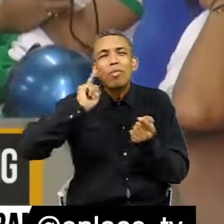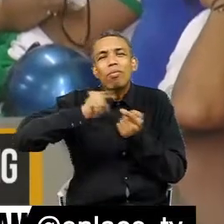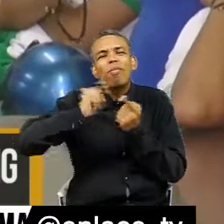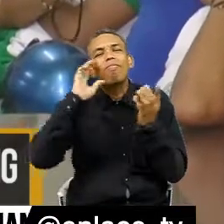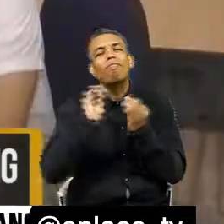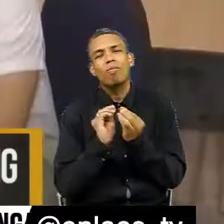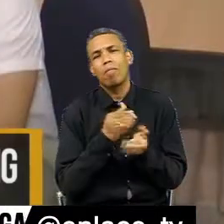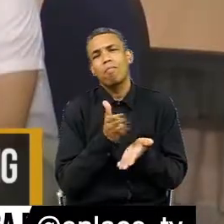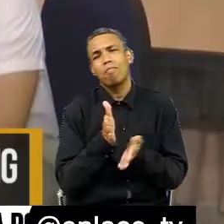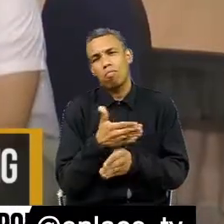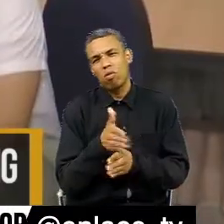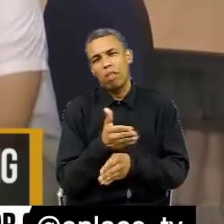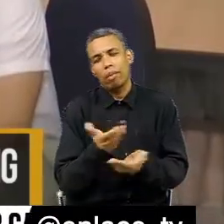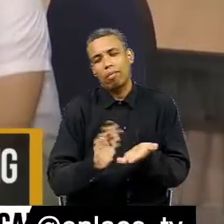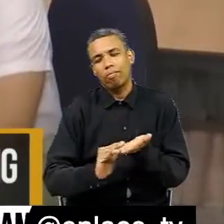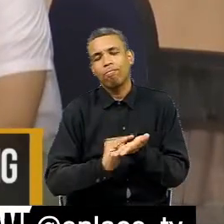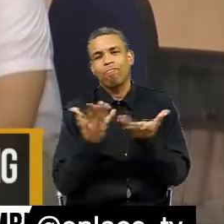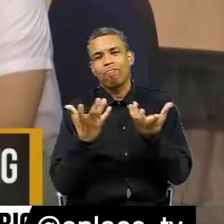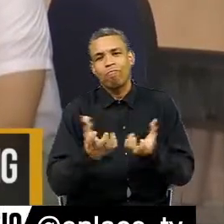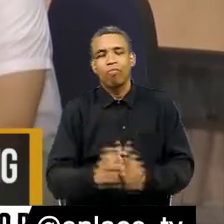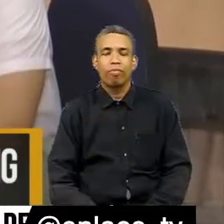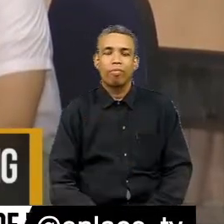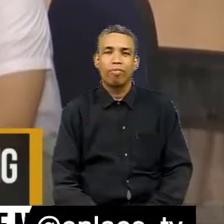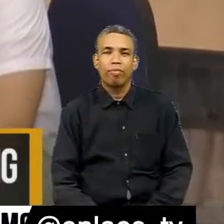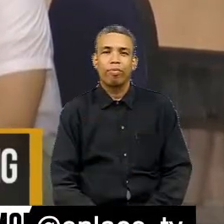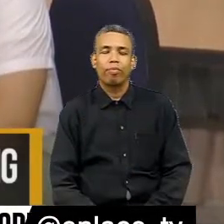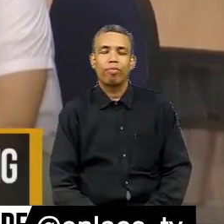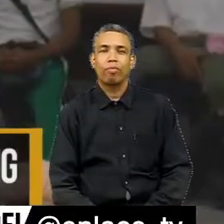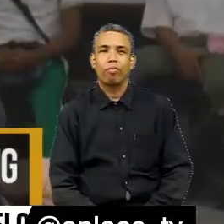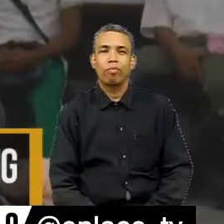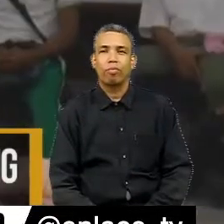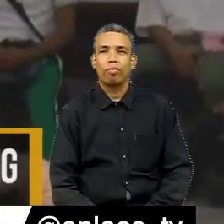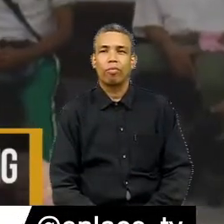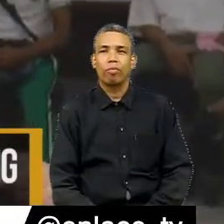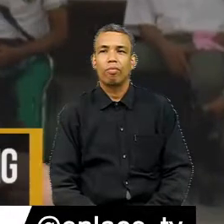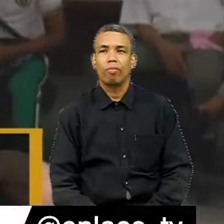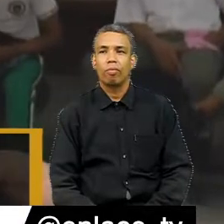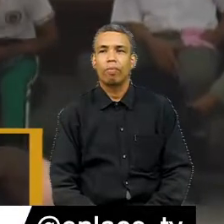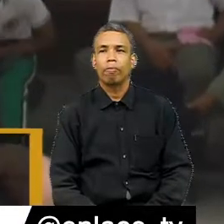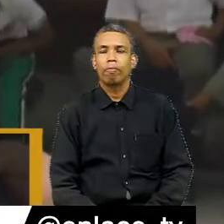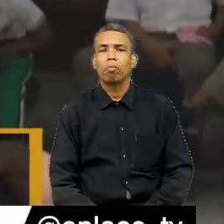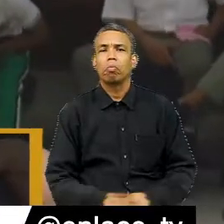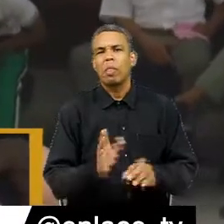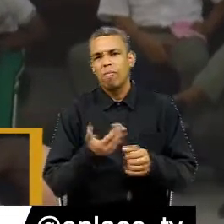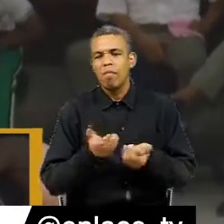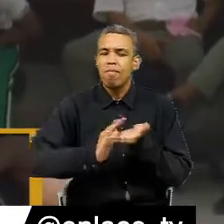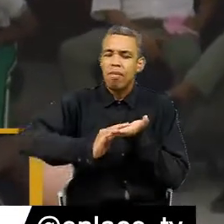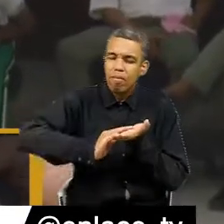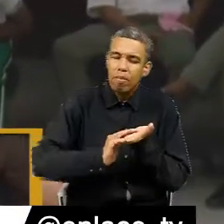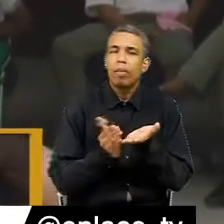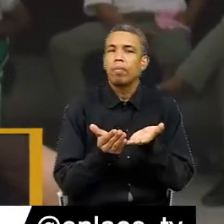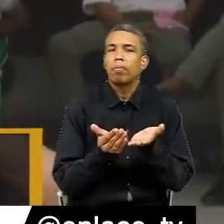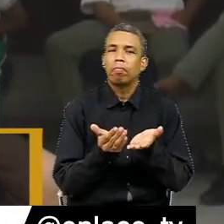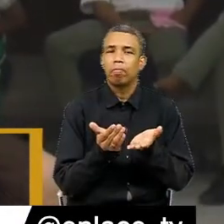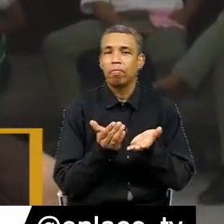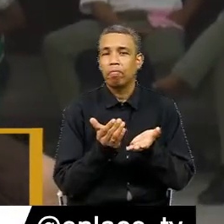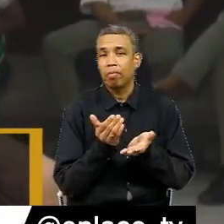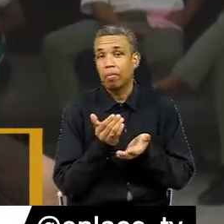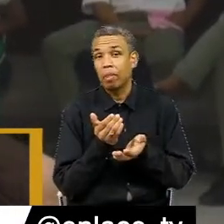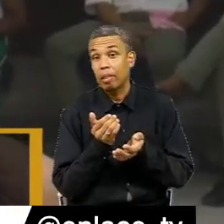que indisponen a la comunidad educativa del Colegio Diego Hernández de Gallego. Entablando con fecha estos compromisos está el que se instalen